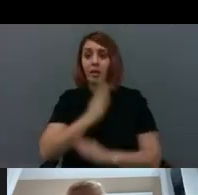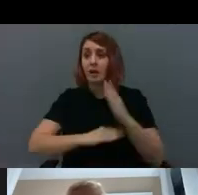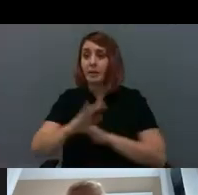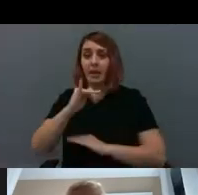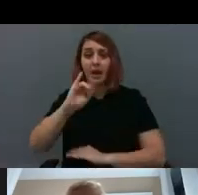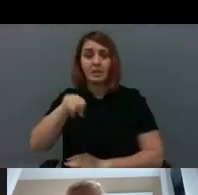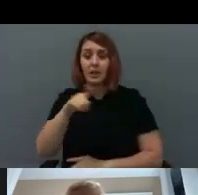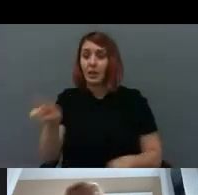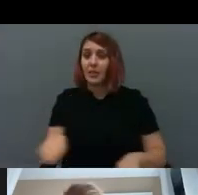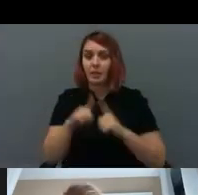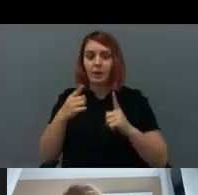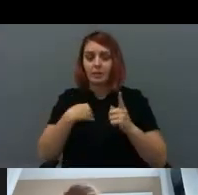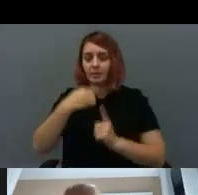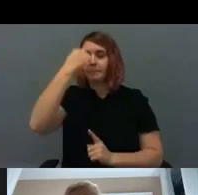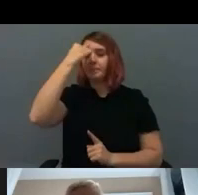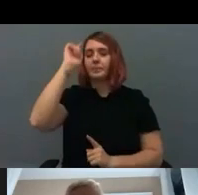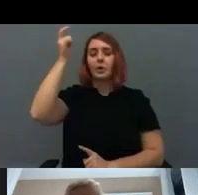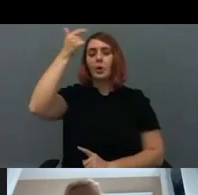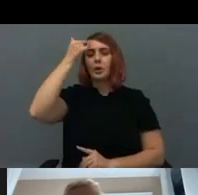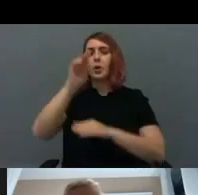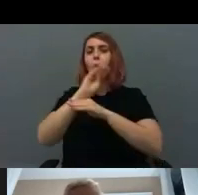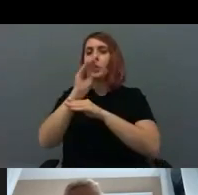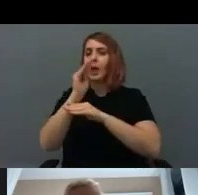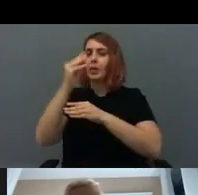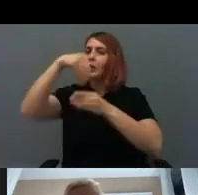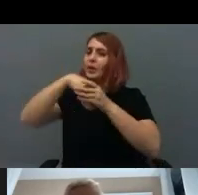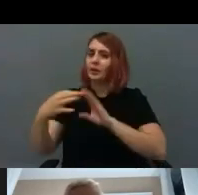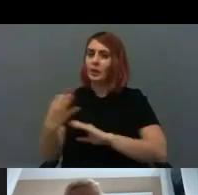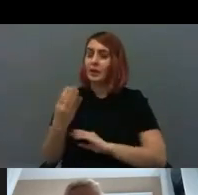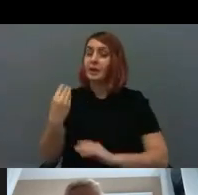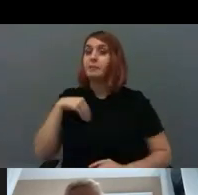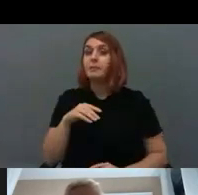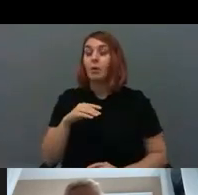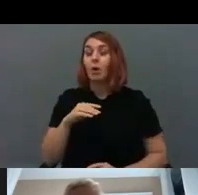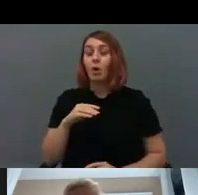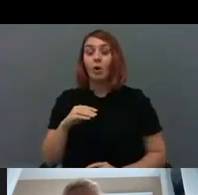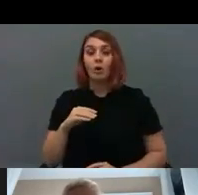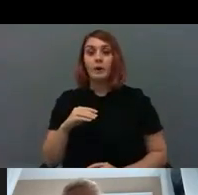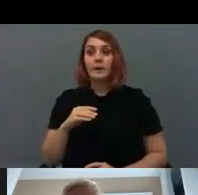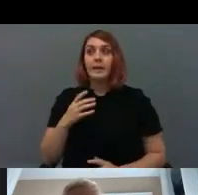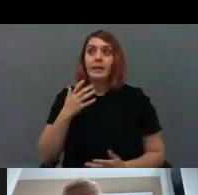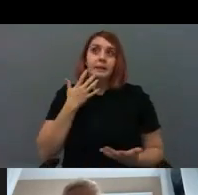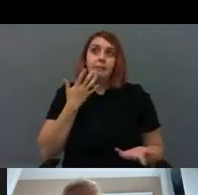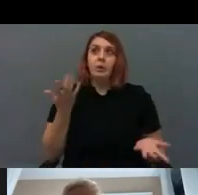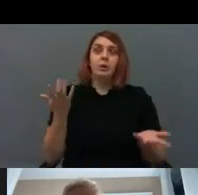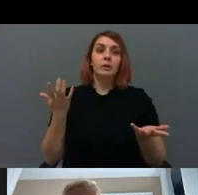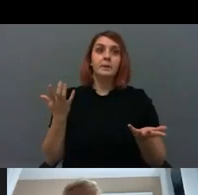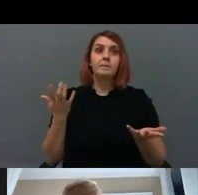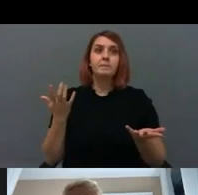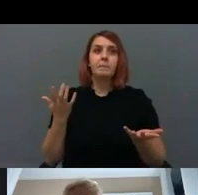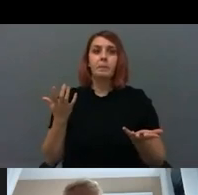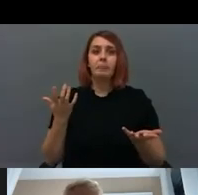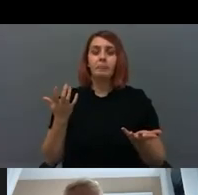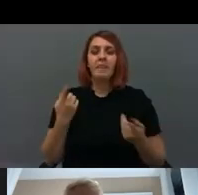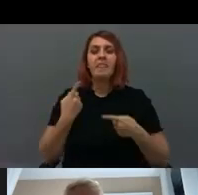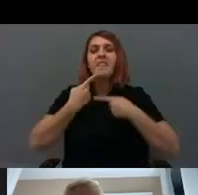es clave tenerlo en la conceptualización de los cuidados. De la misma manera que hay un sesgo de género